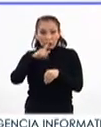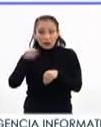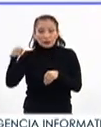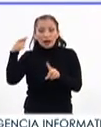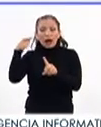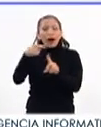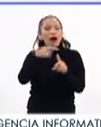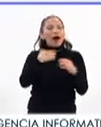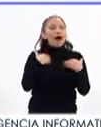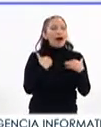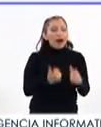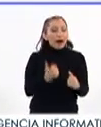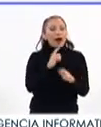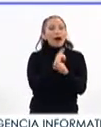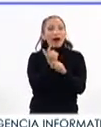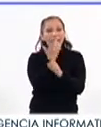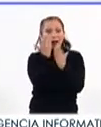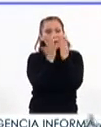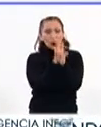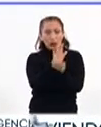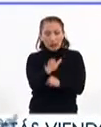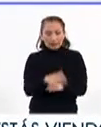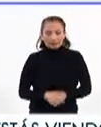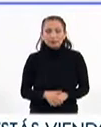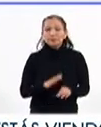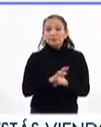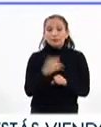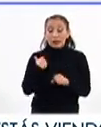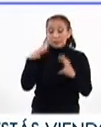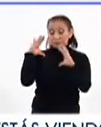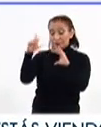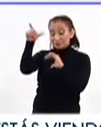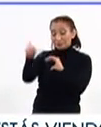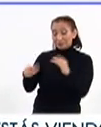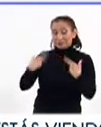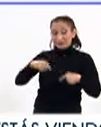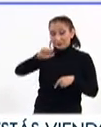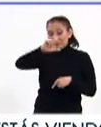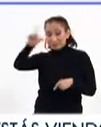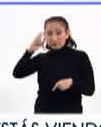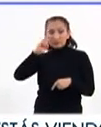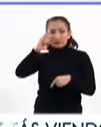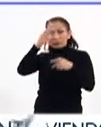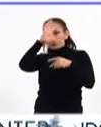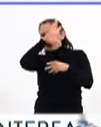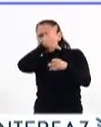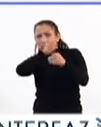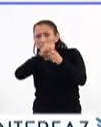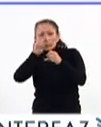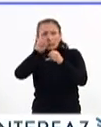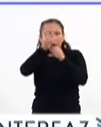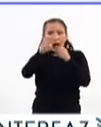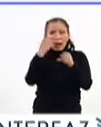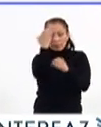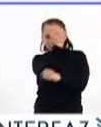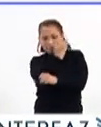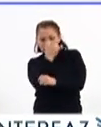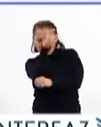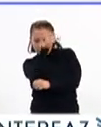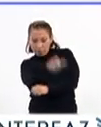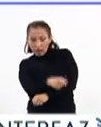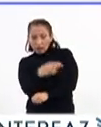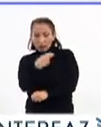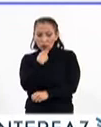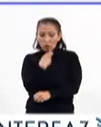es el objetivo de esta licenciatura, que es formar profesionistas con una visión integral para la valoración